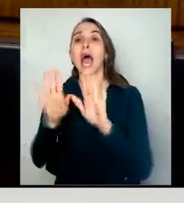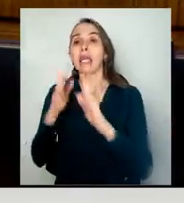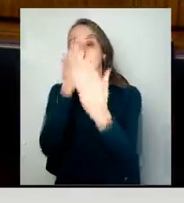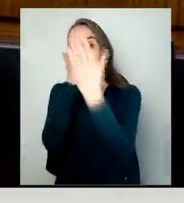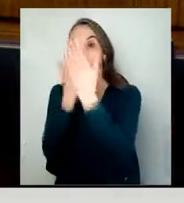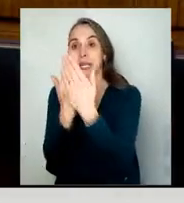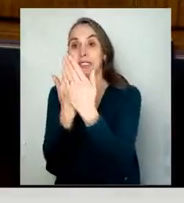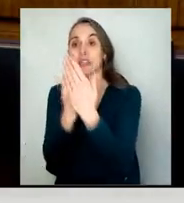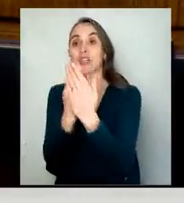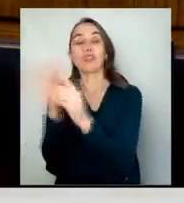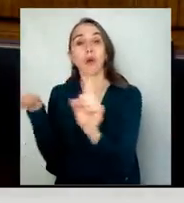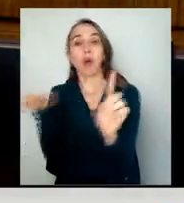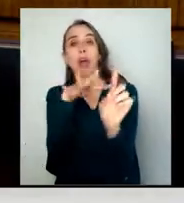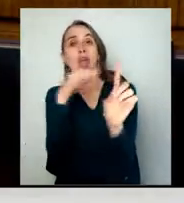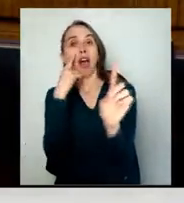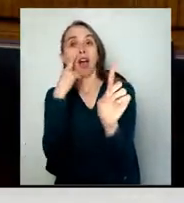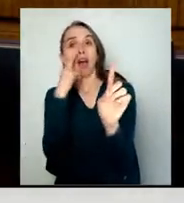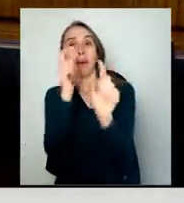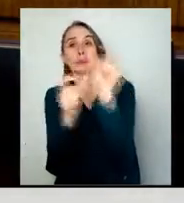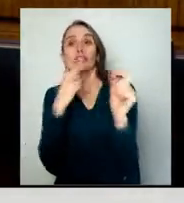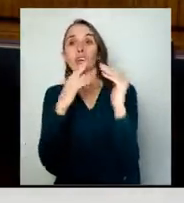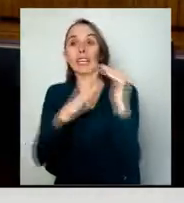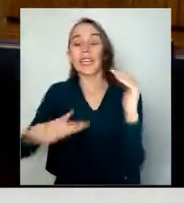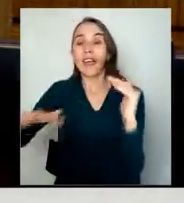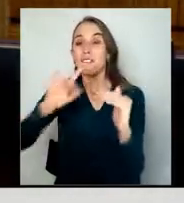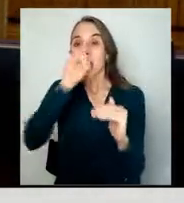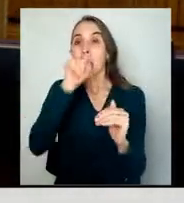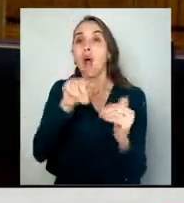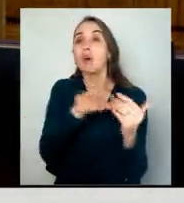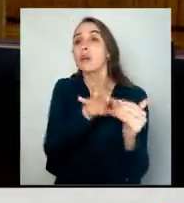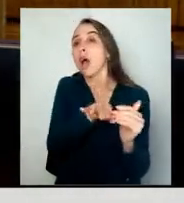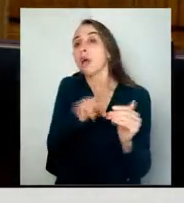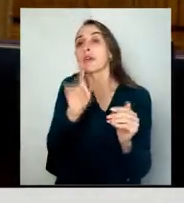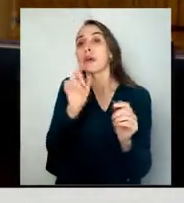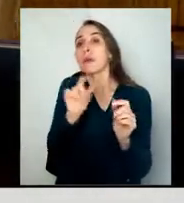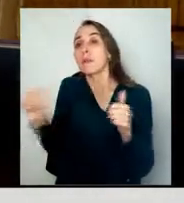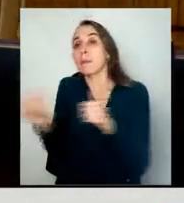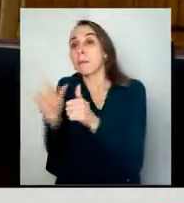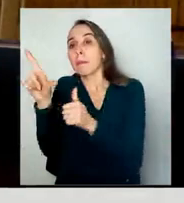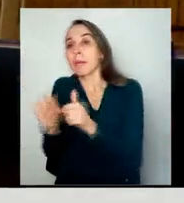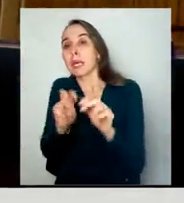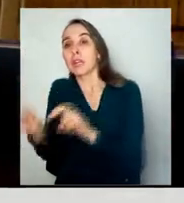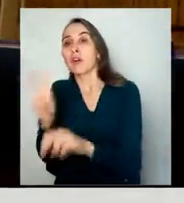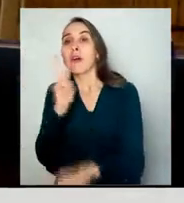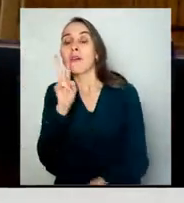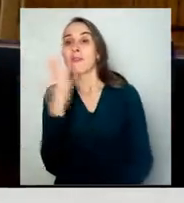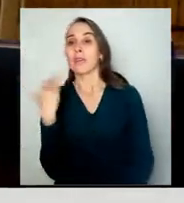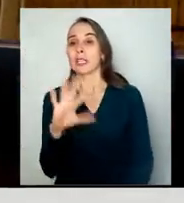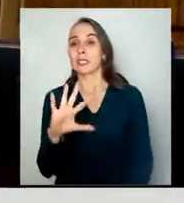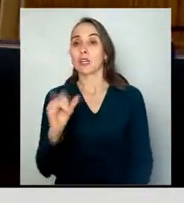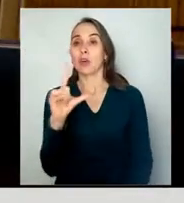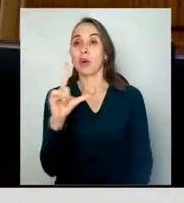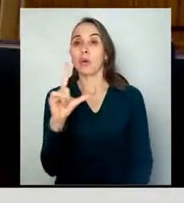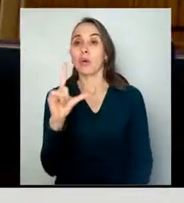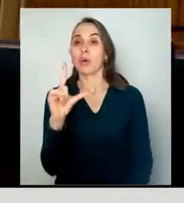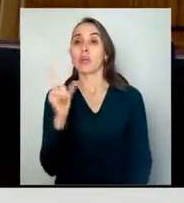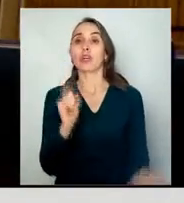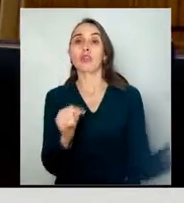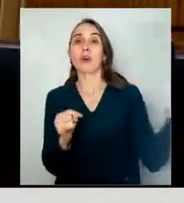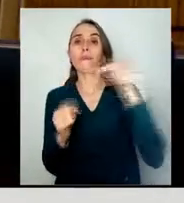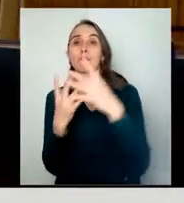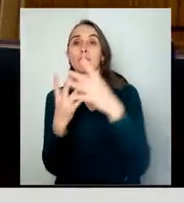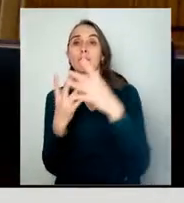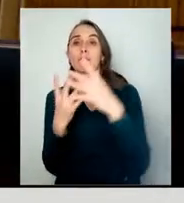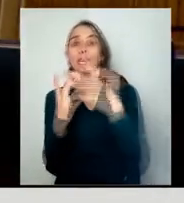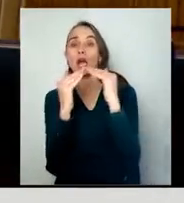distinguirse entre todos los pobladores Lamentablemente el pasado viernes 5 de Julio no volvió a su hogar y el último lugar